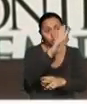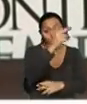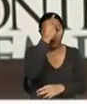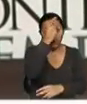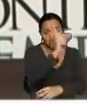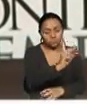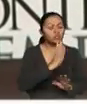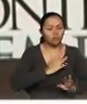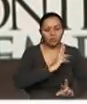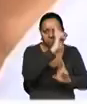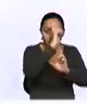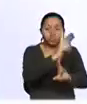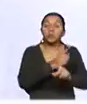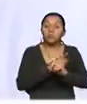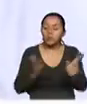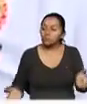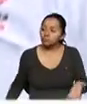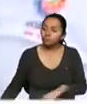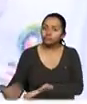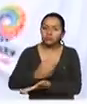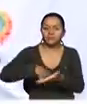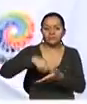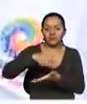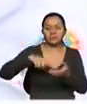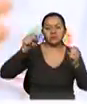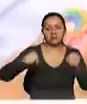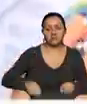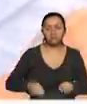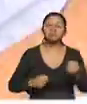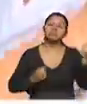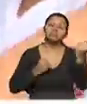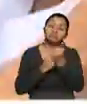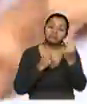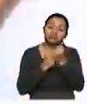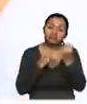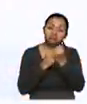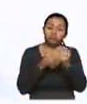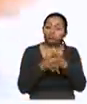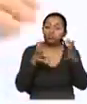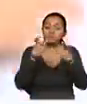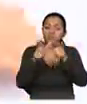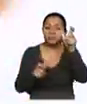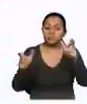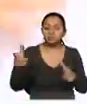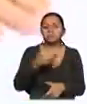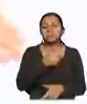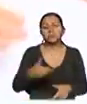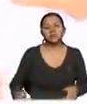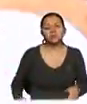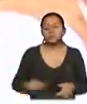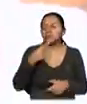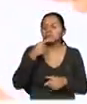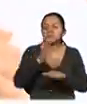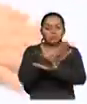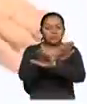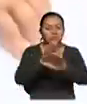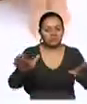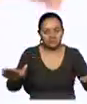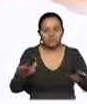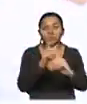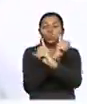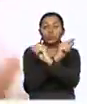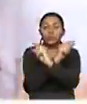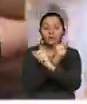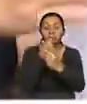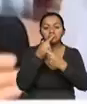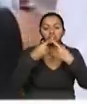la decisión que tú tomes. A pesar del multitudinario apoyo, el primer mandatario ratificó a través de su cuenta de Twitter la